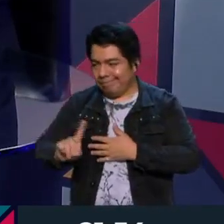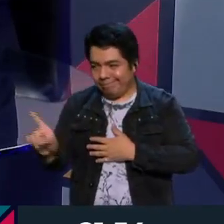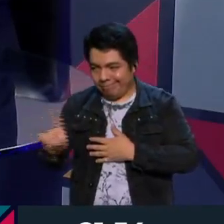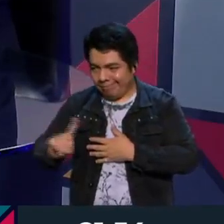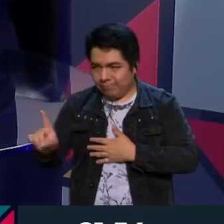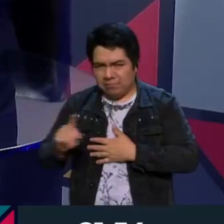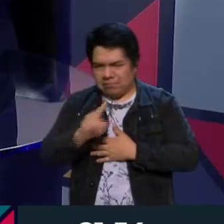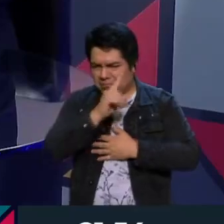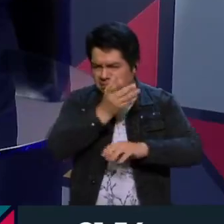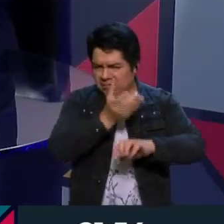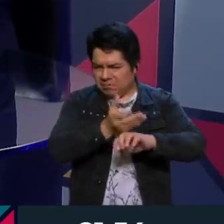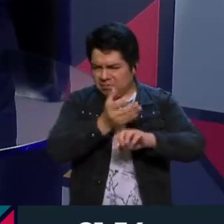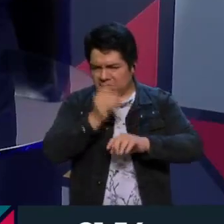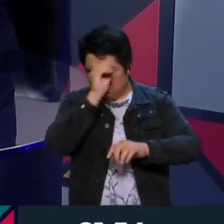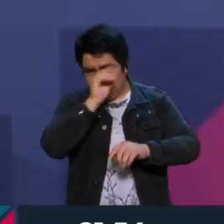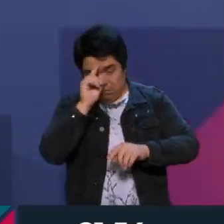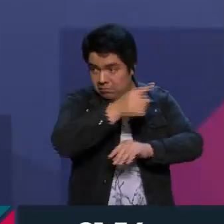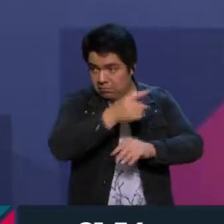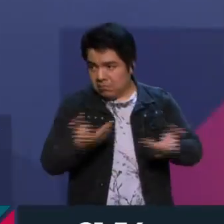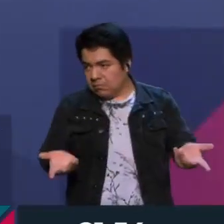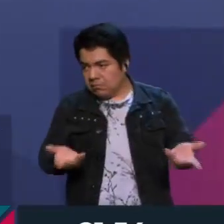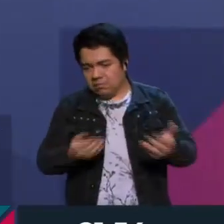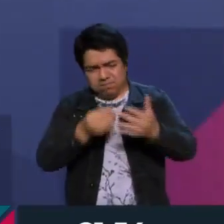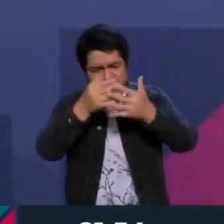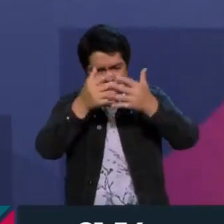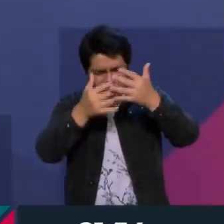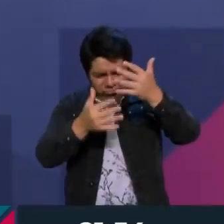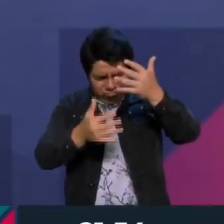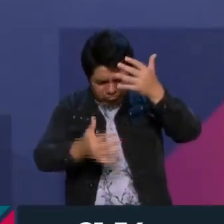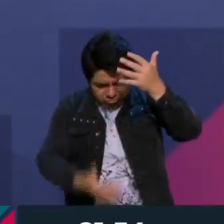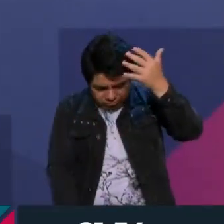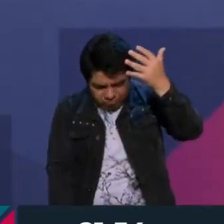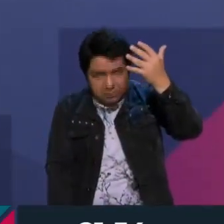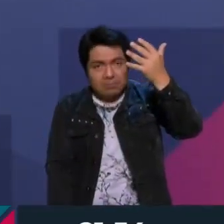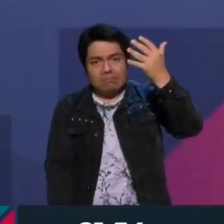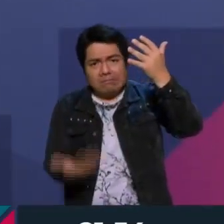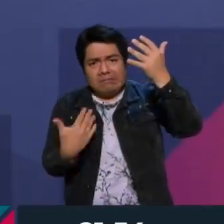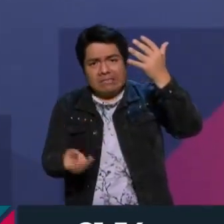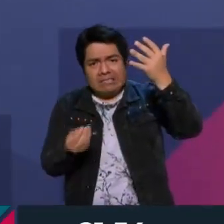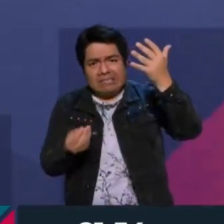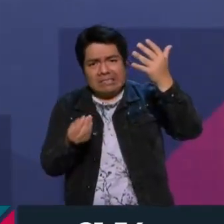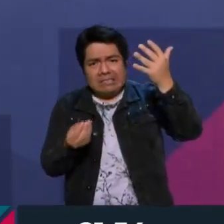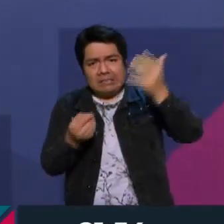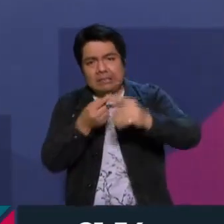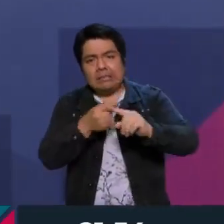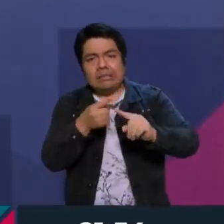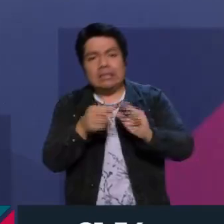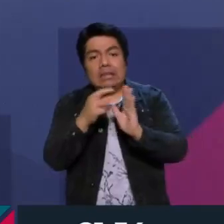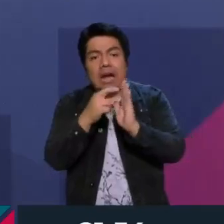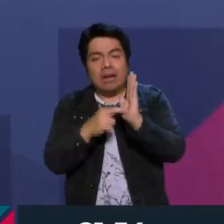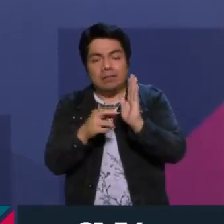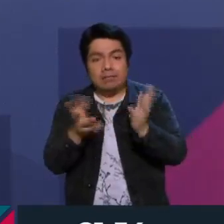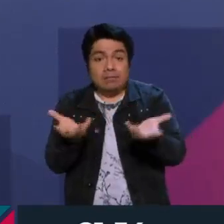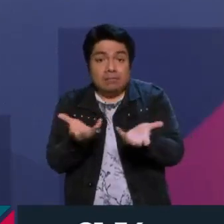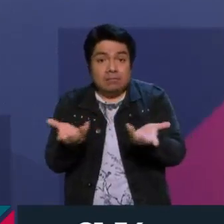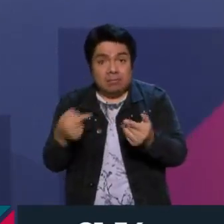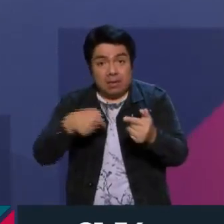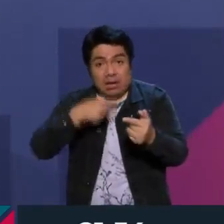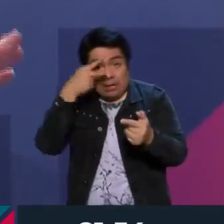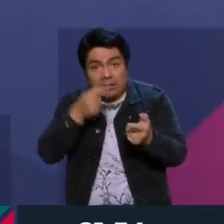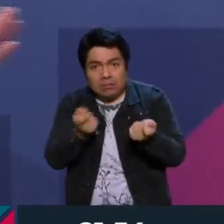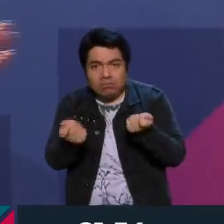opinar, deberíamos, por cierto, de una cantidad exagerada de medidas que ellos han tomado respecto a nosotros,